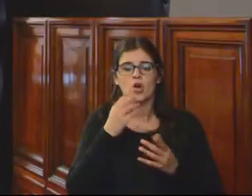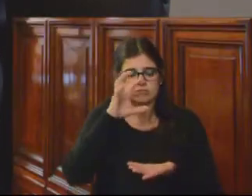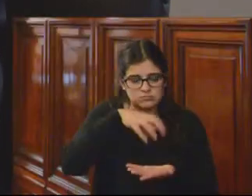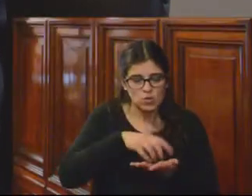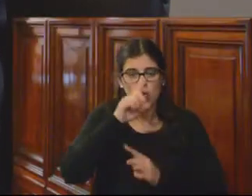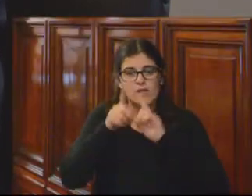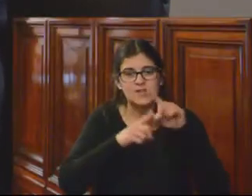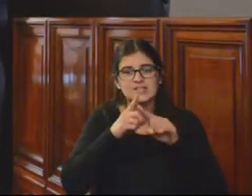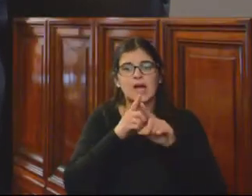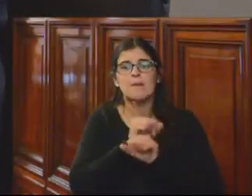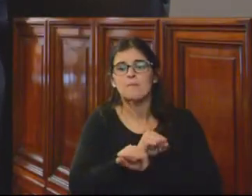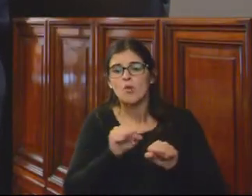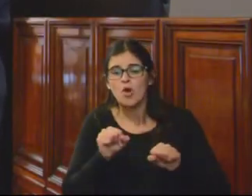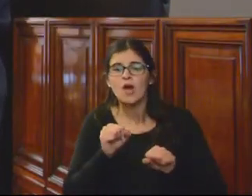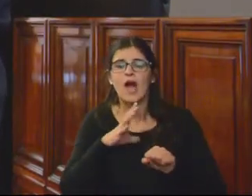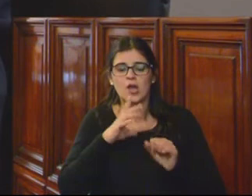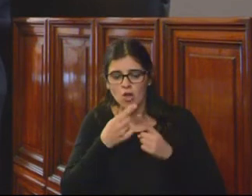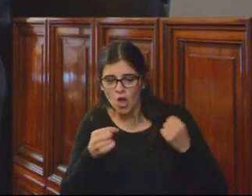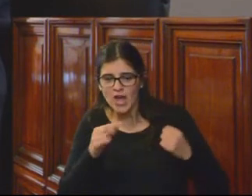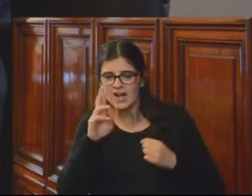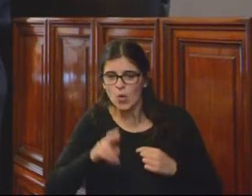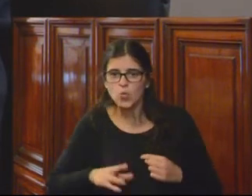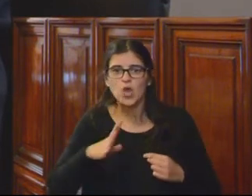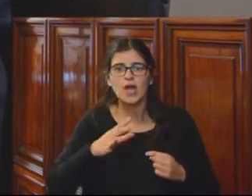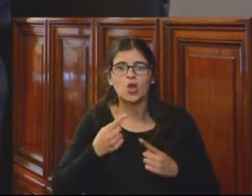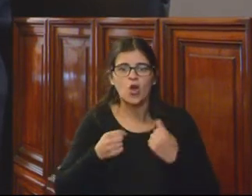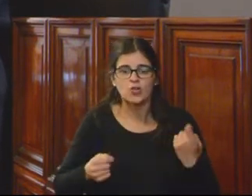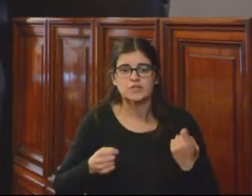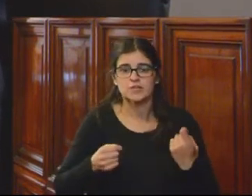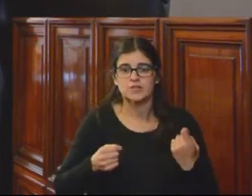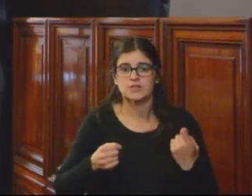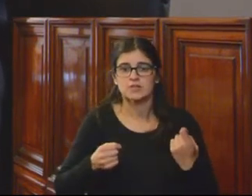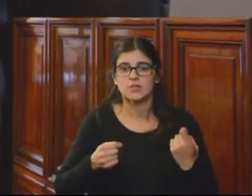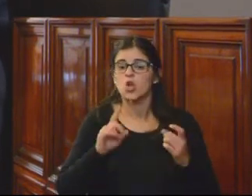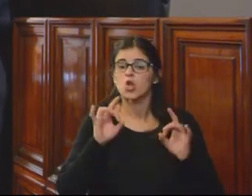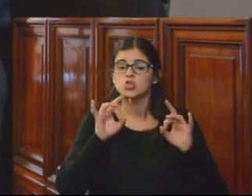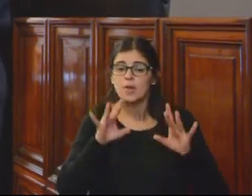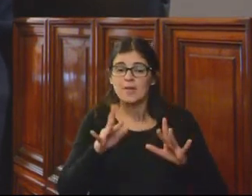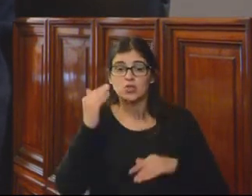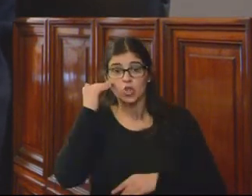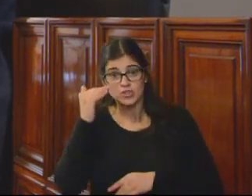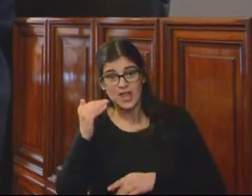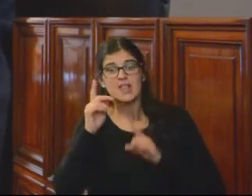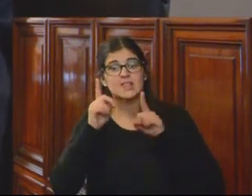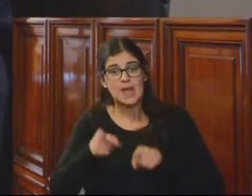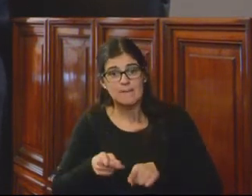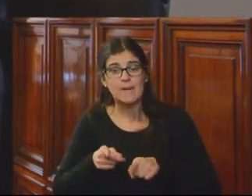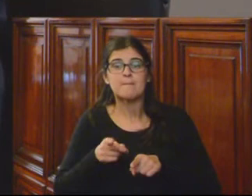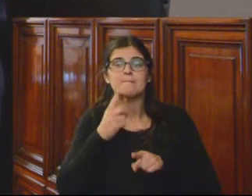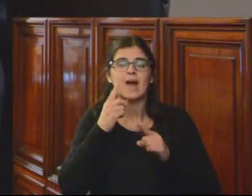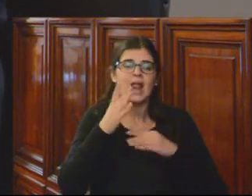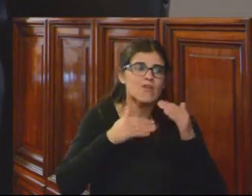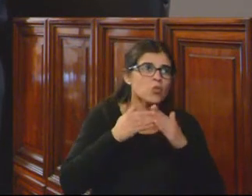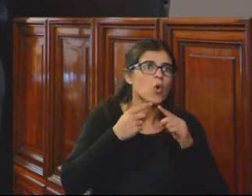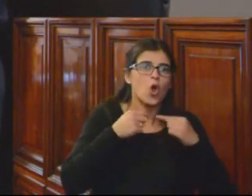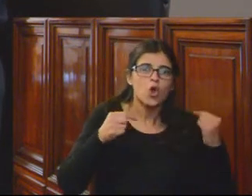universitarios, disponibilidad de recursos, no solo para sus docentes, sino también para la infraestructura de